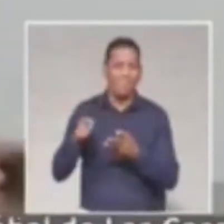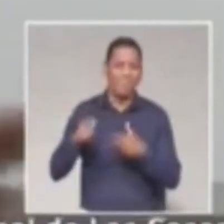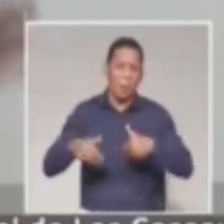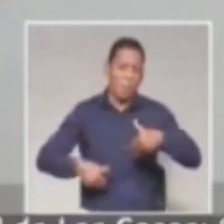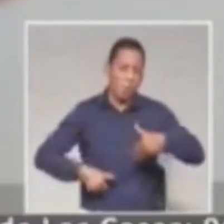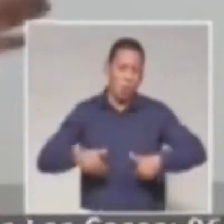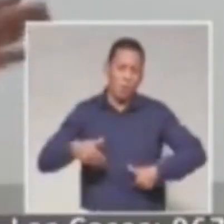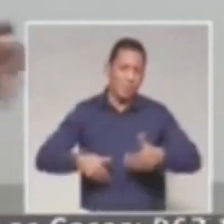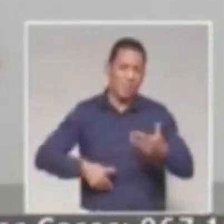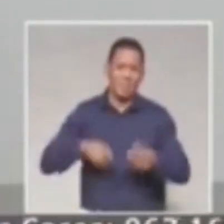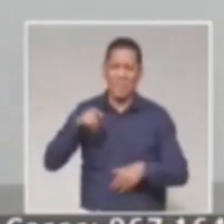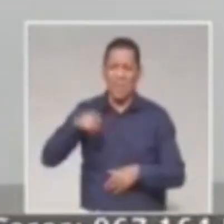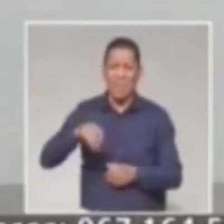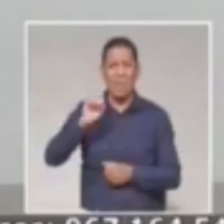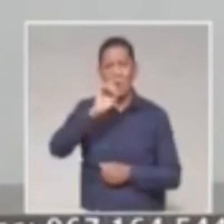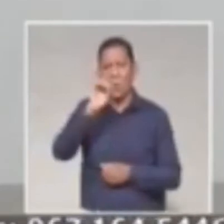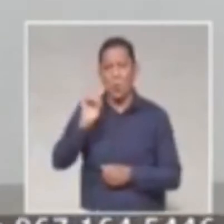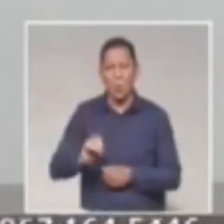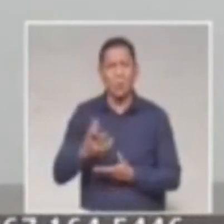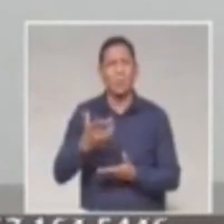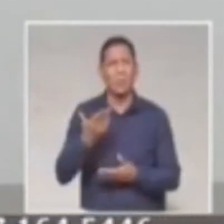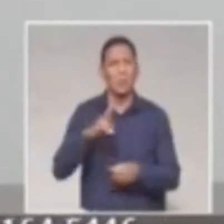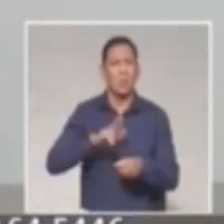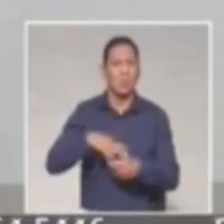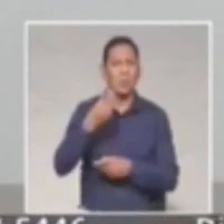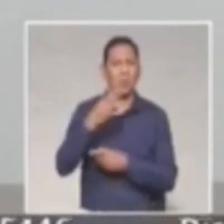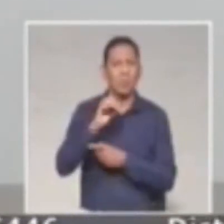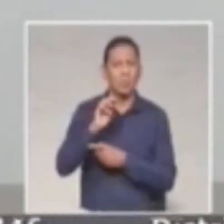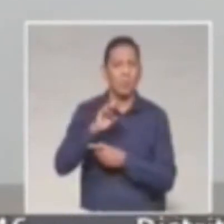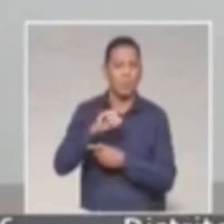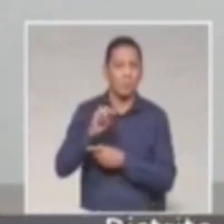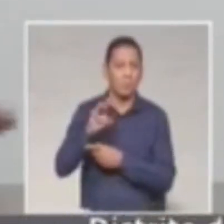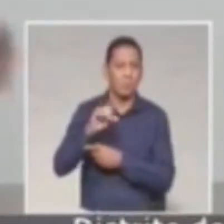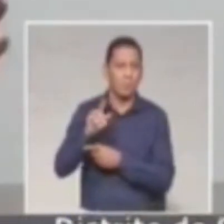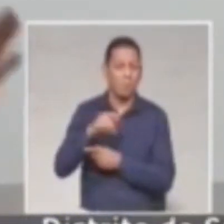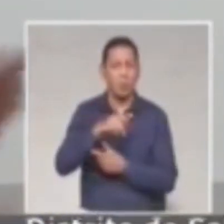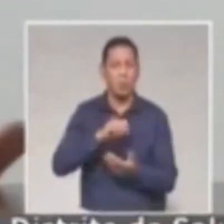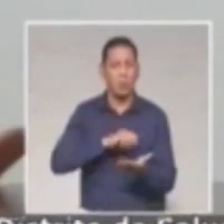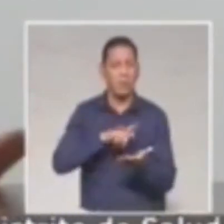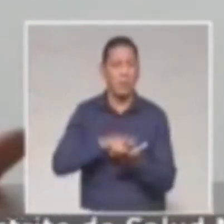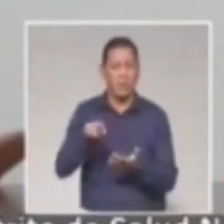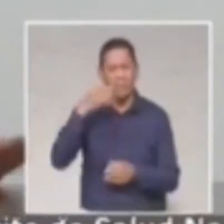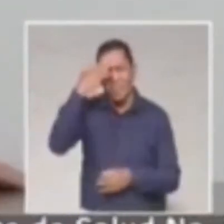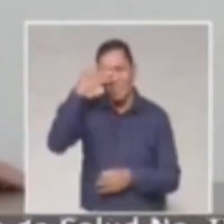manifestaciones aquí en Ocosingo, en el Gómez Maza, en Tonalá, que ya sabes, ¿no?